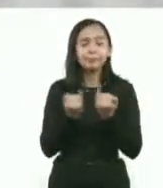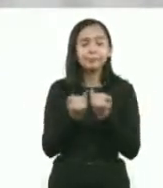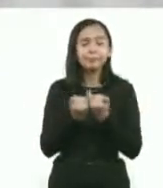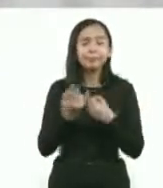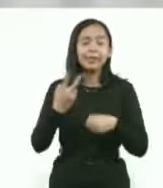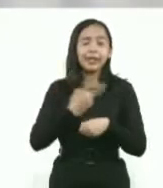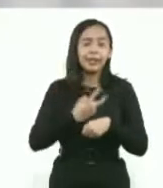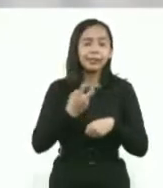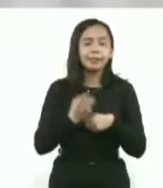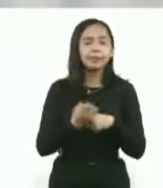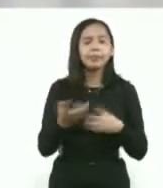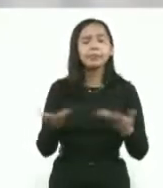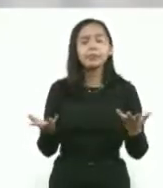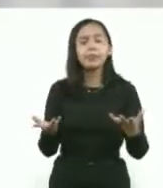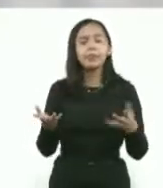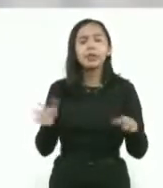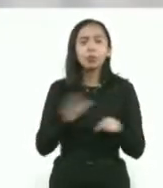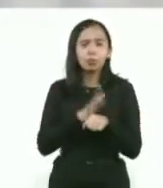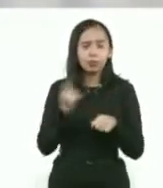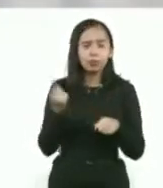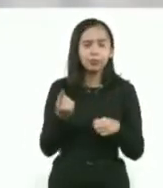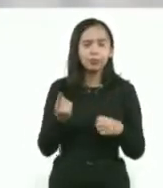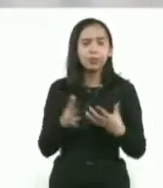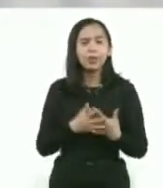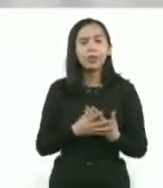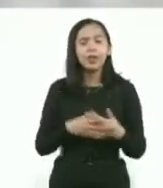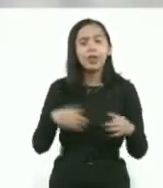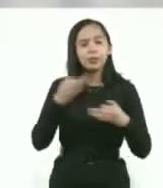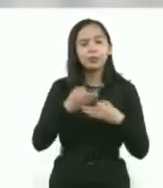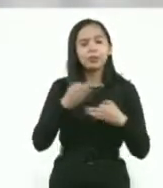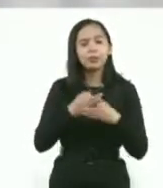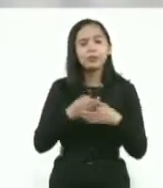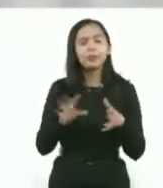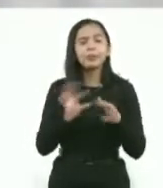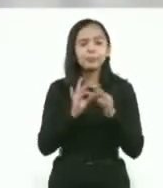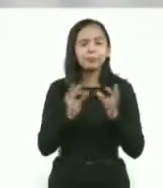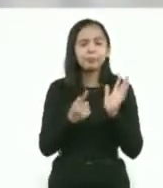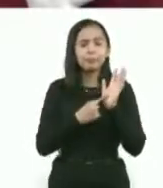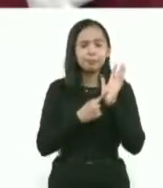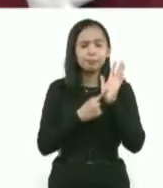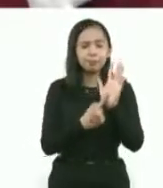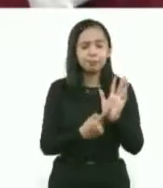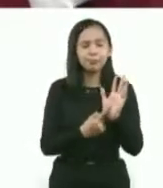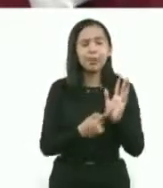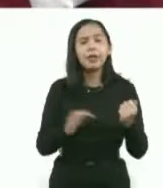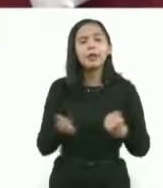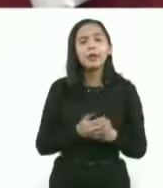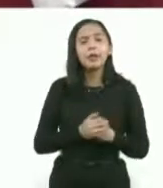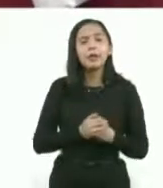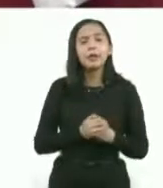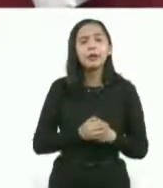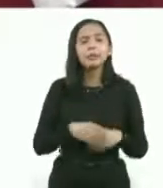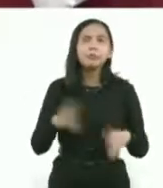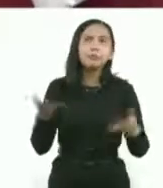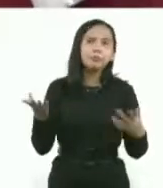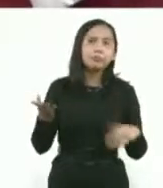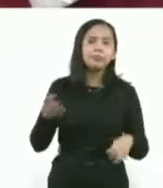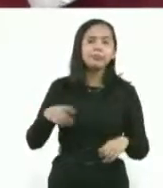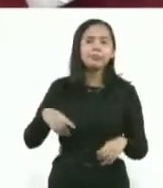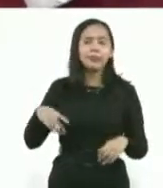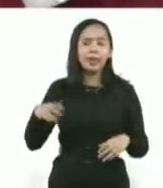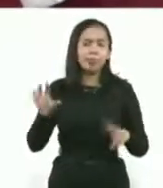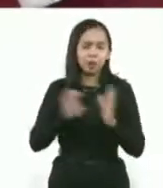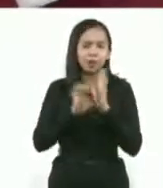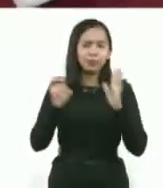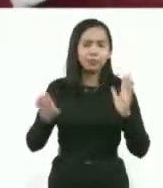invitación corresponde también a poder enfatizar el aspecto de uno de los bienes que